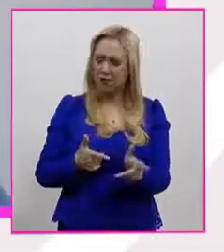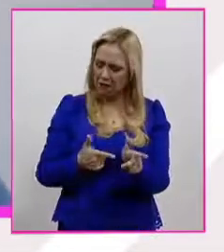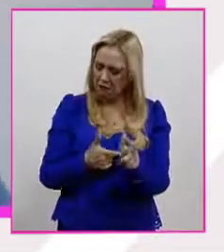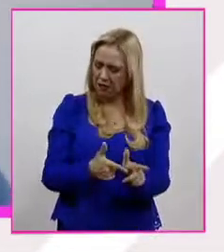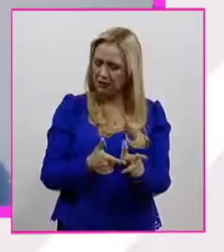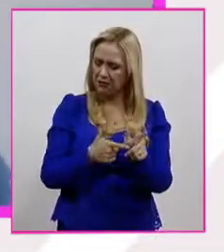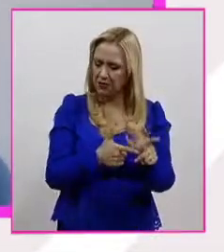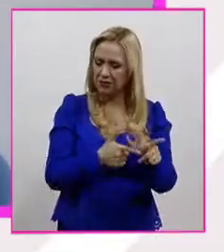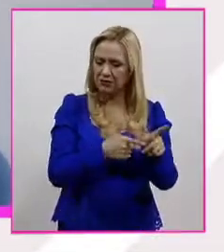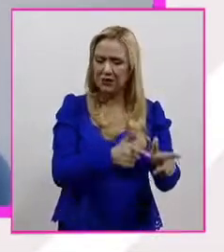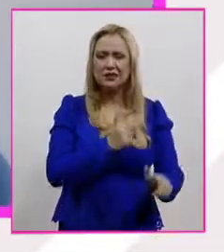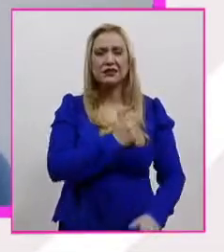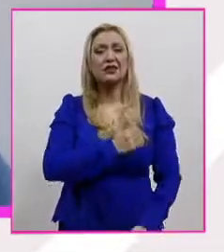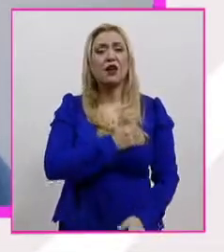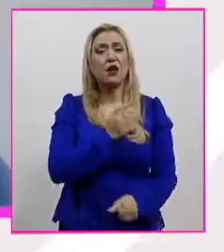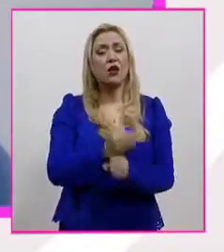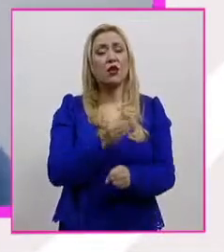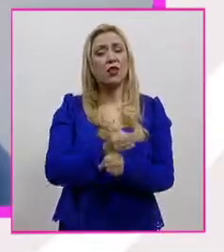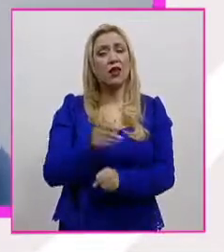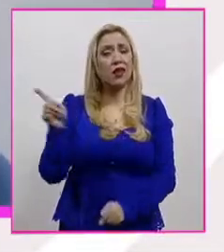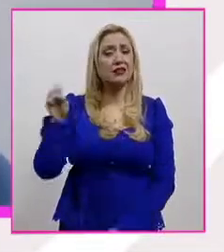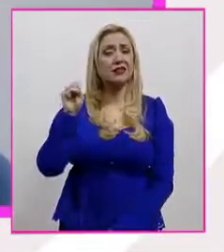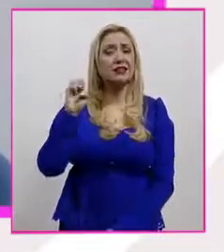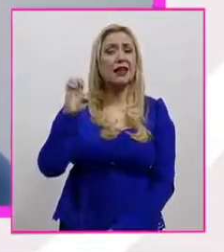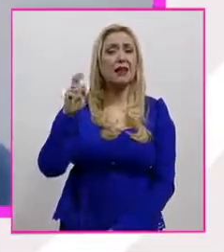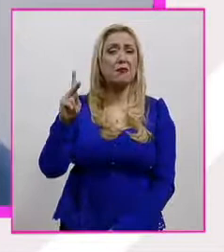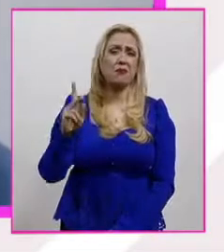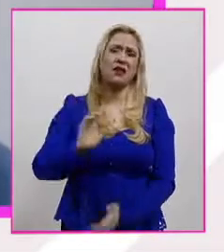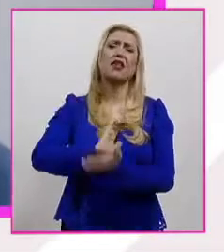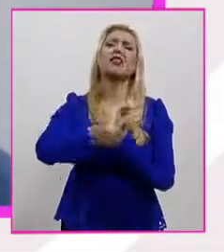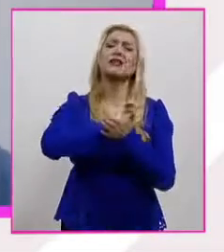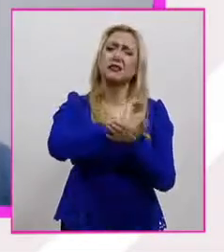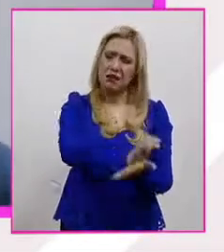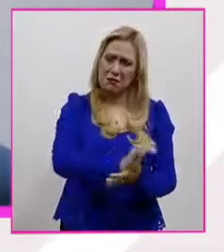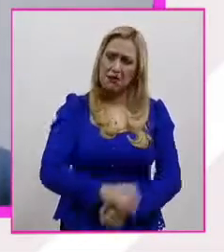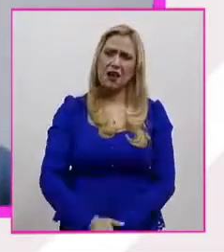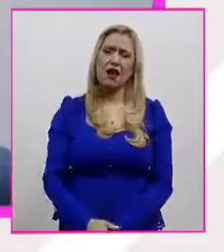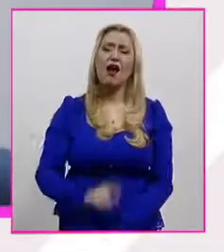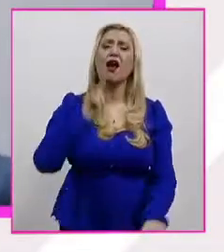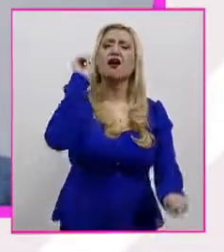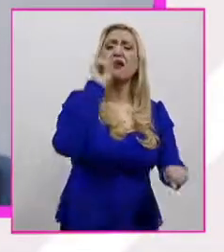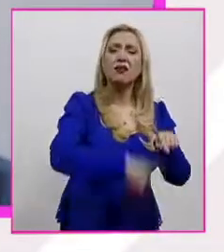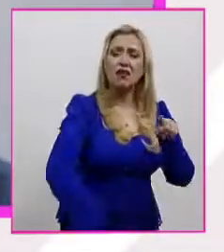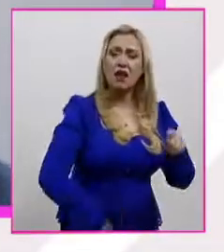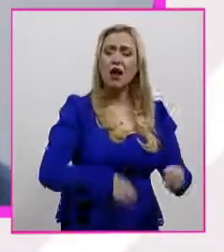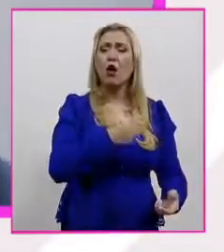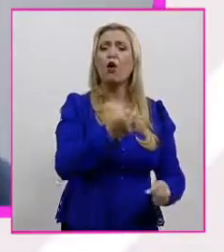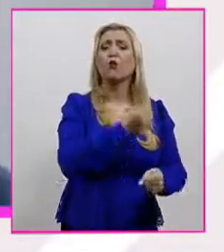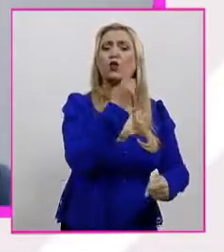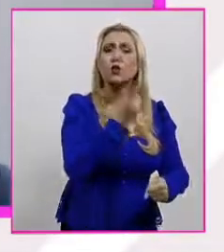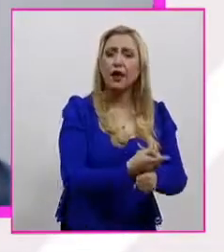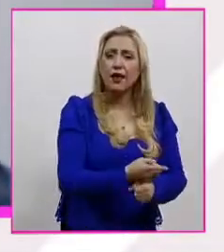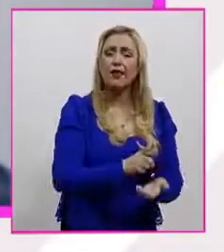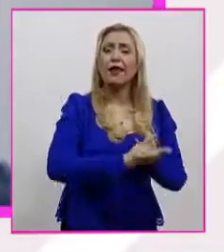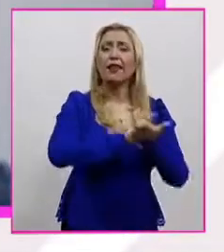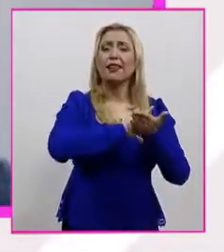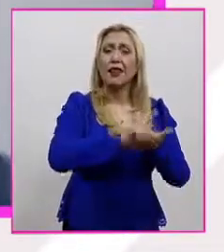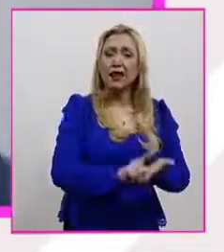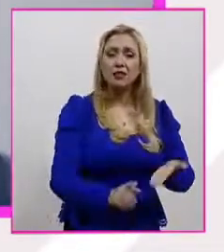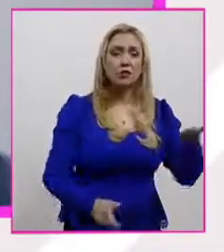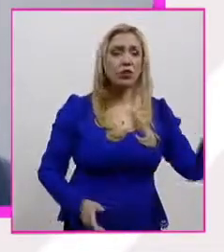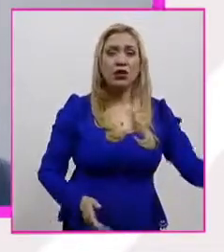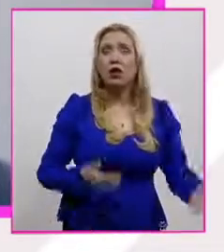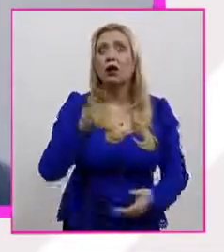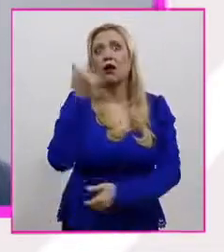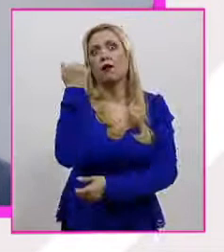la política pública que está ejerciendo la SEP está discriminando, le está quitando a esa niña que vive en San Quintín, que va en preescolar,